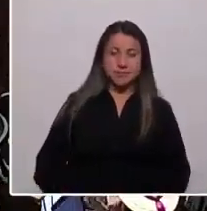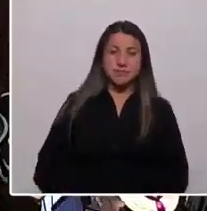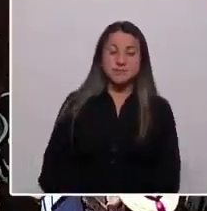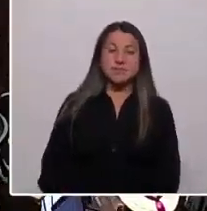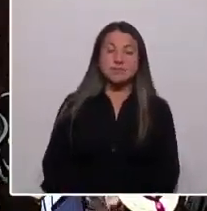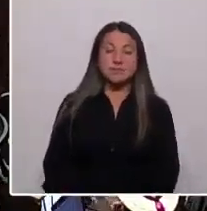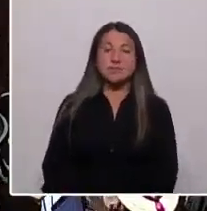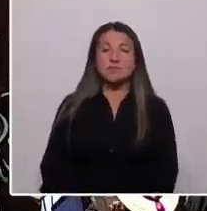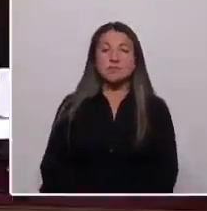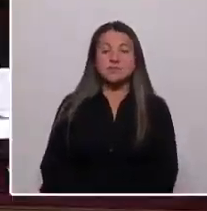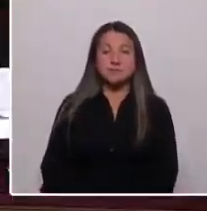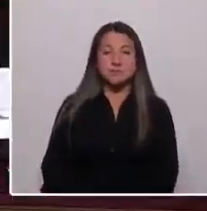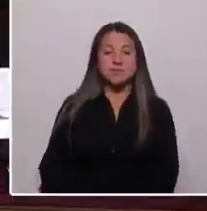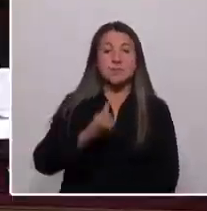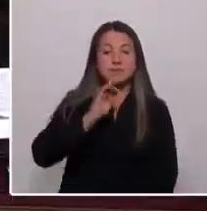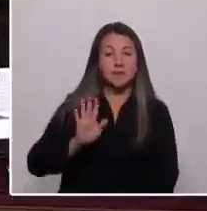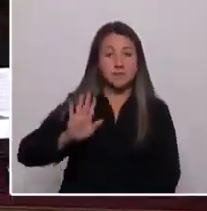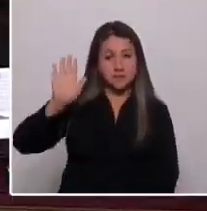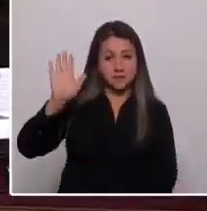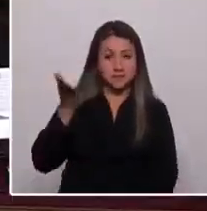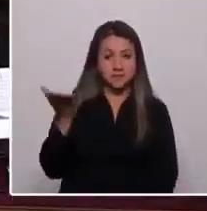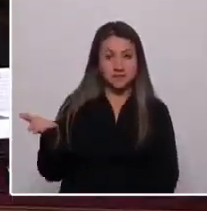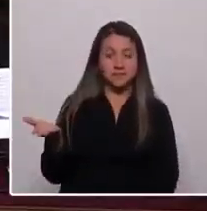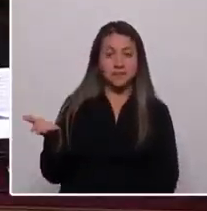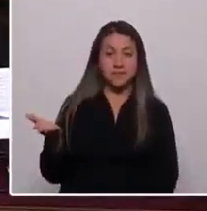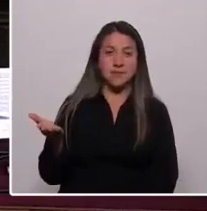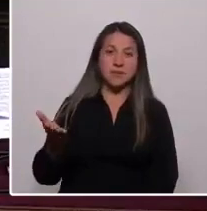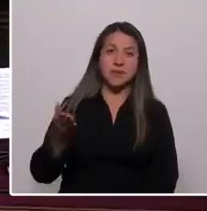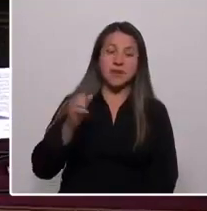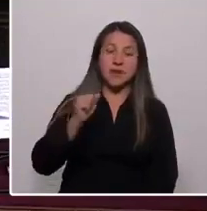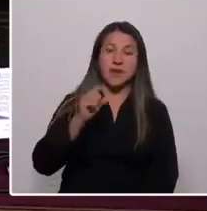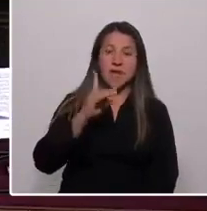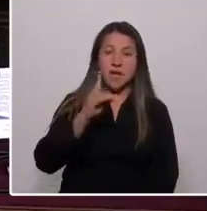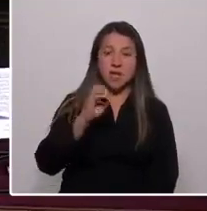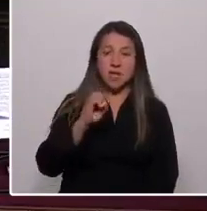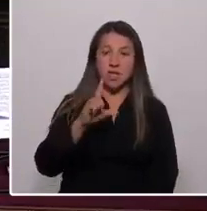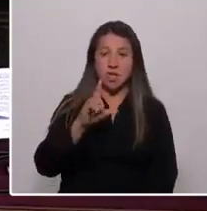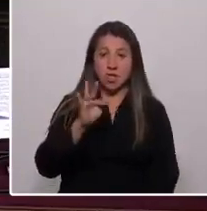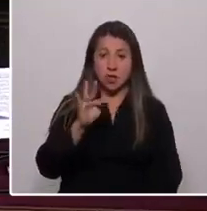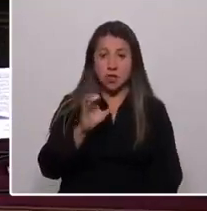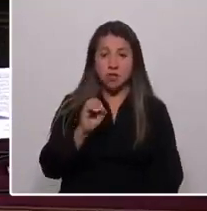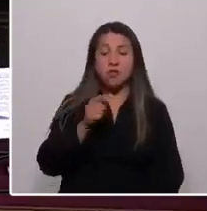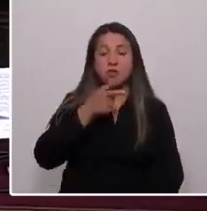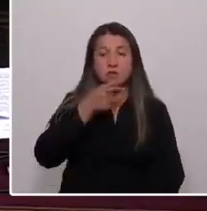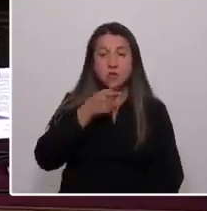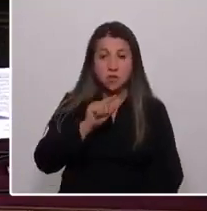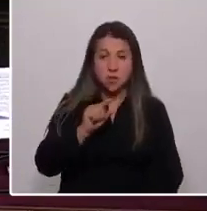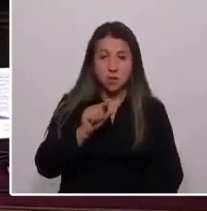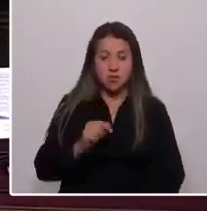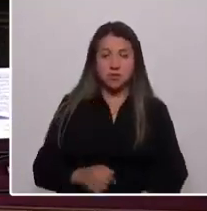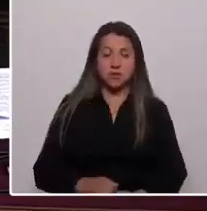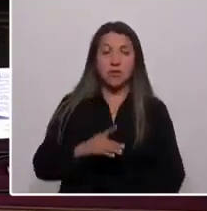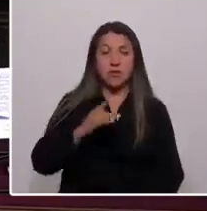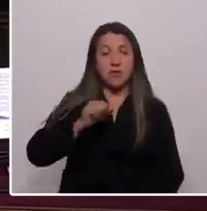tiene la palabra enseguida el convencional señor adolfo millabur y luego el señor daniel es 5